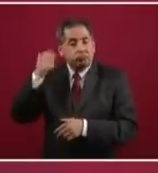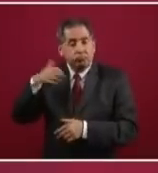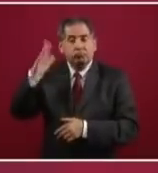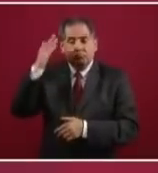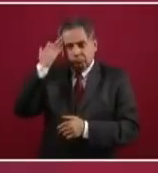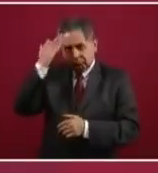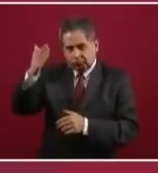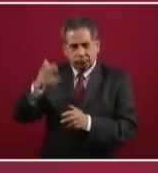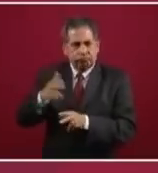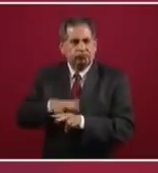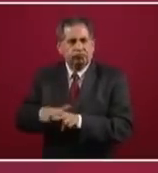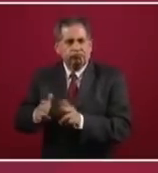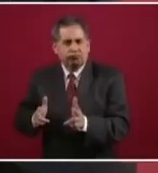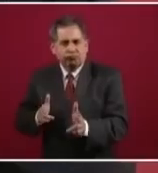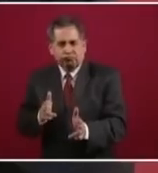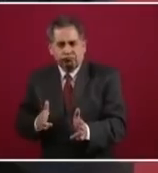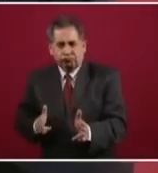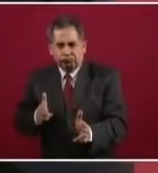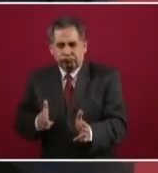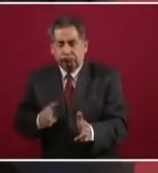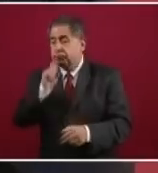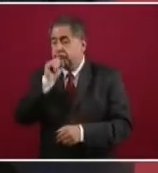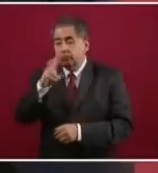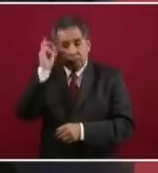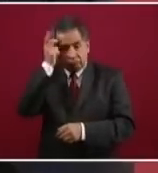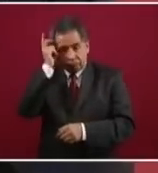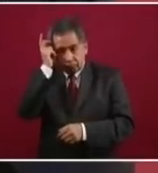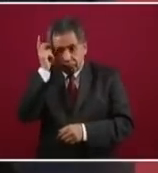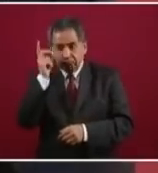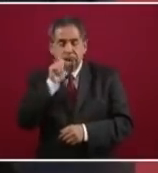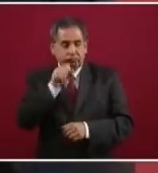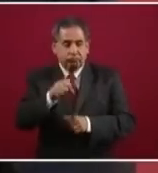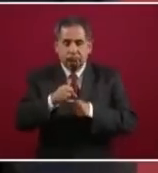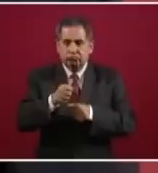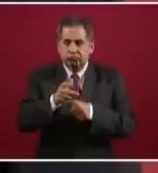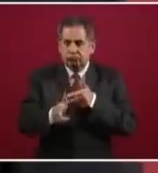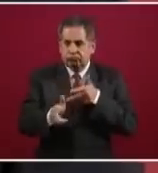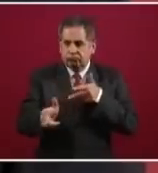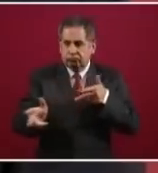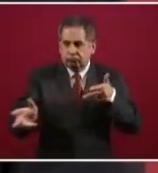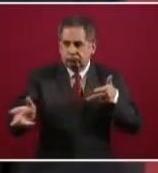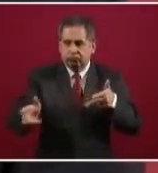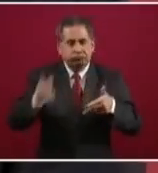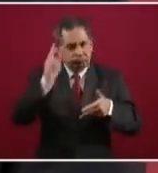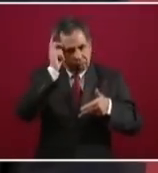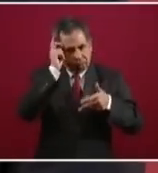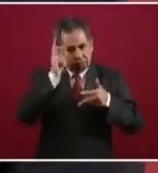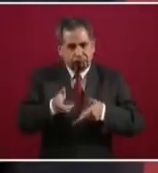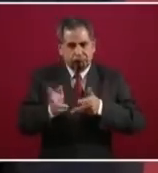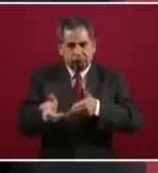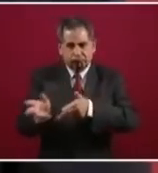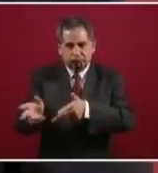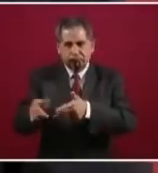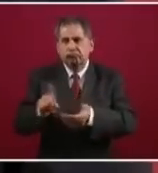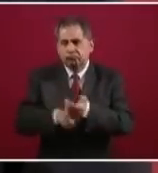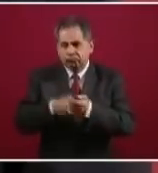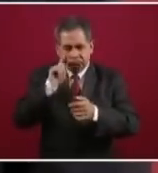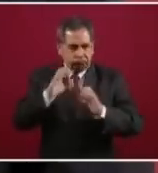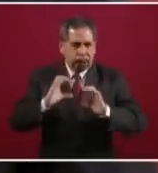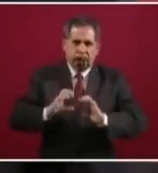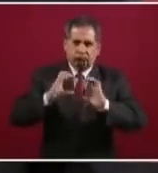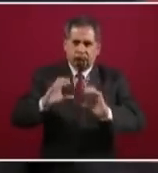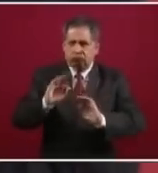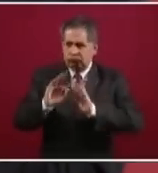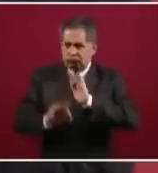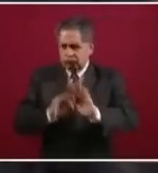y los caballos mañana, que también se les va a cuidar